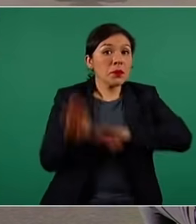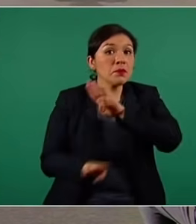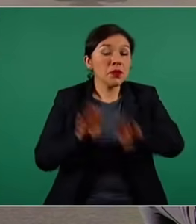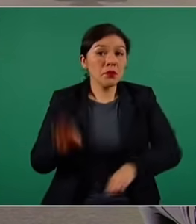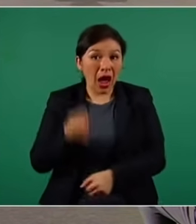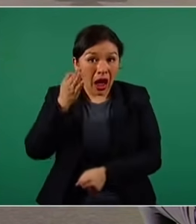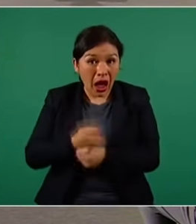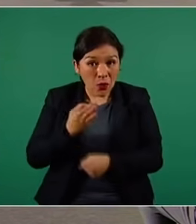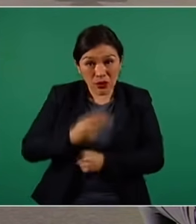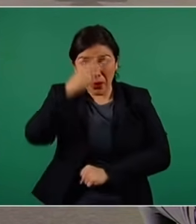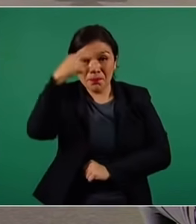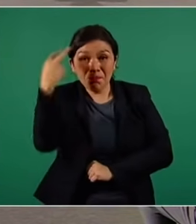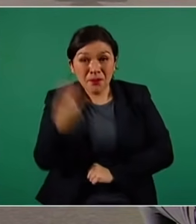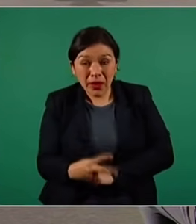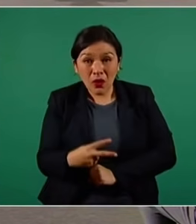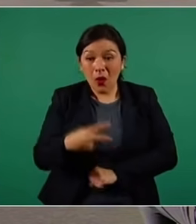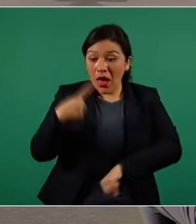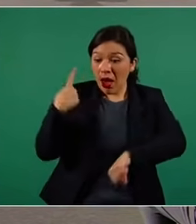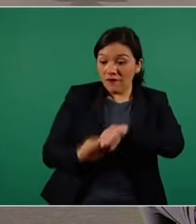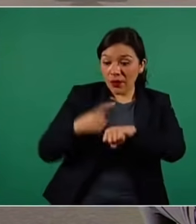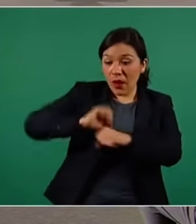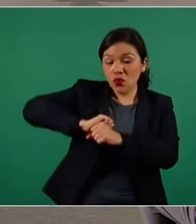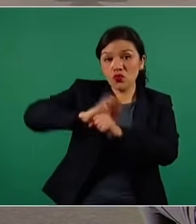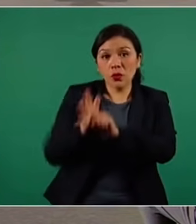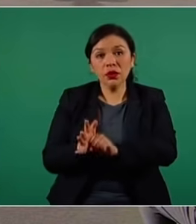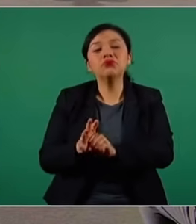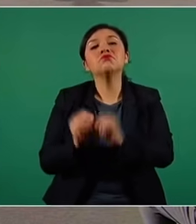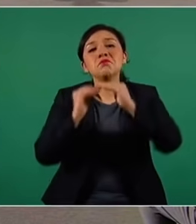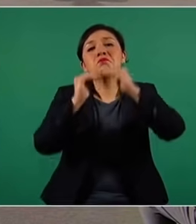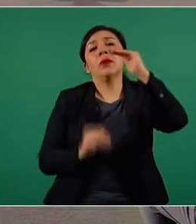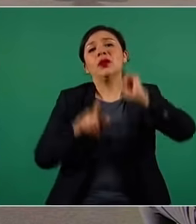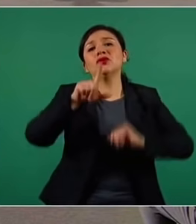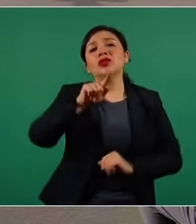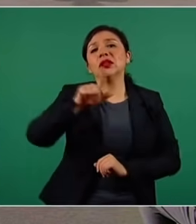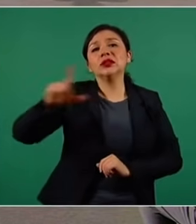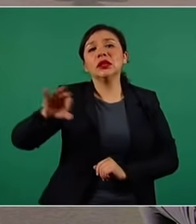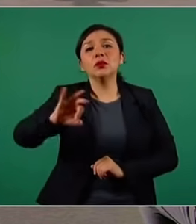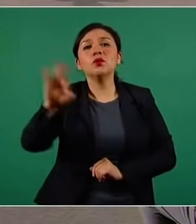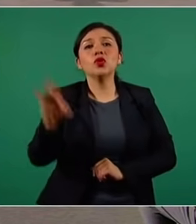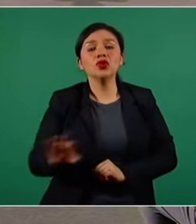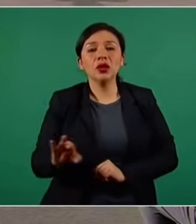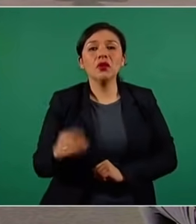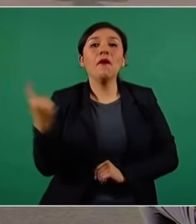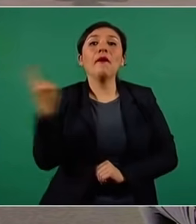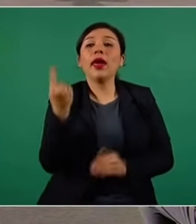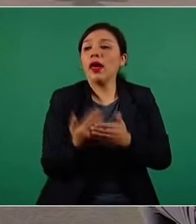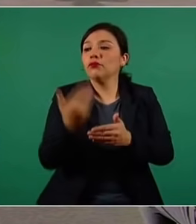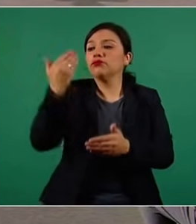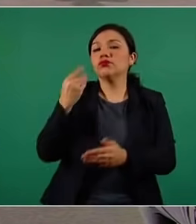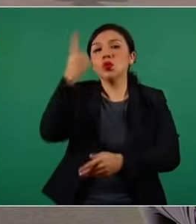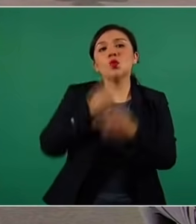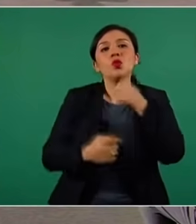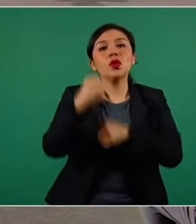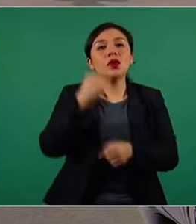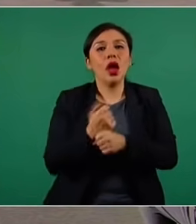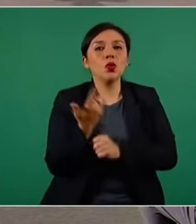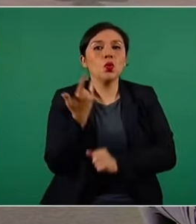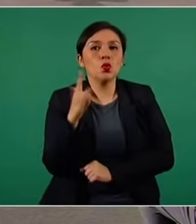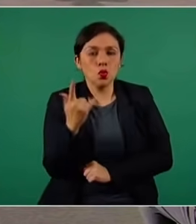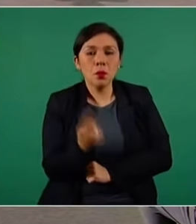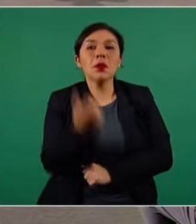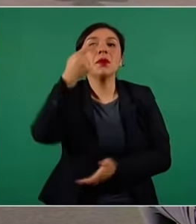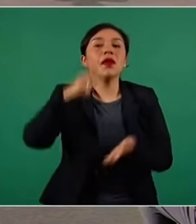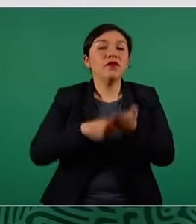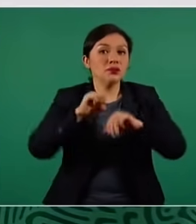en méxico asociada con kobe es 77 por ciento menor que lo que tuvimos en la primera